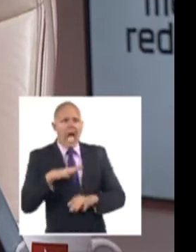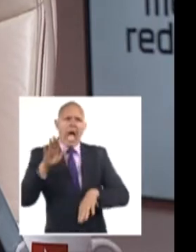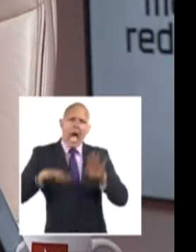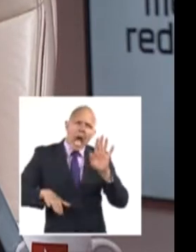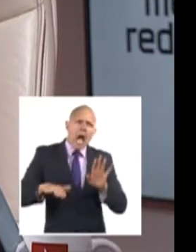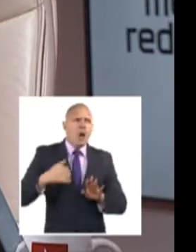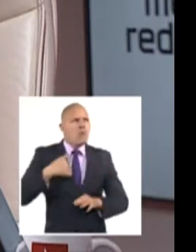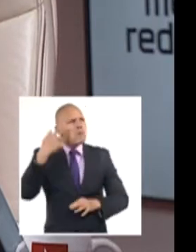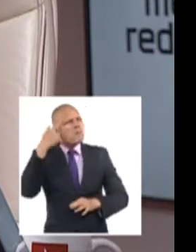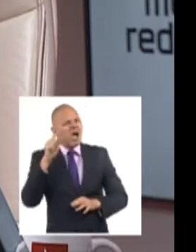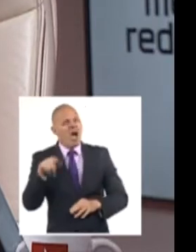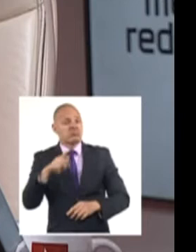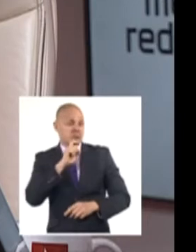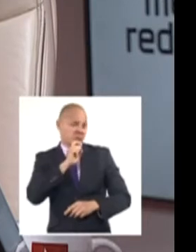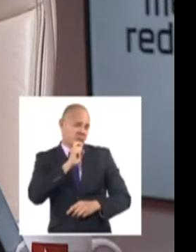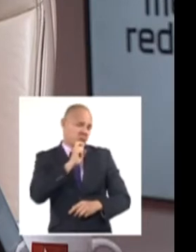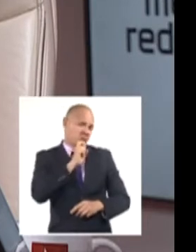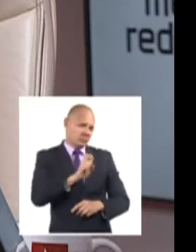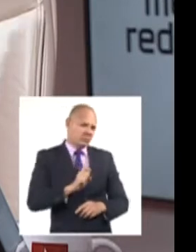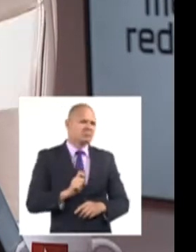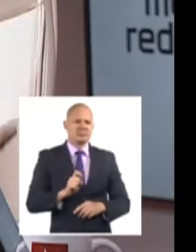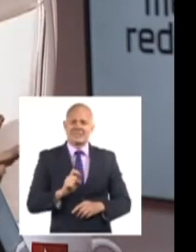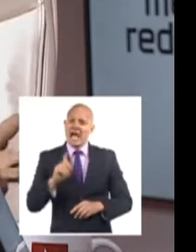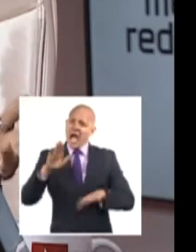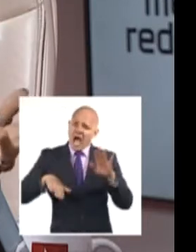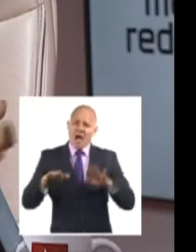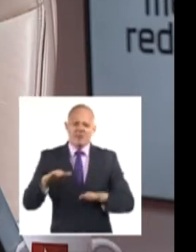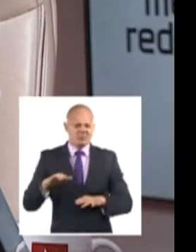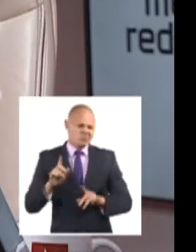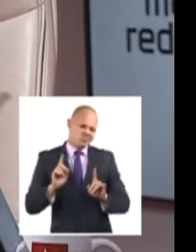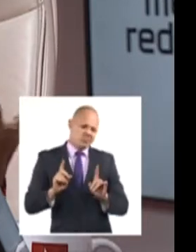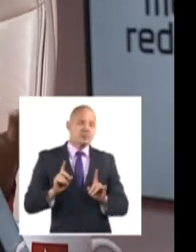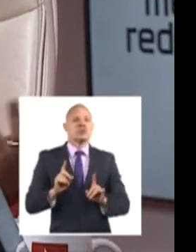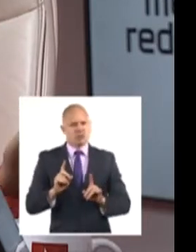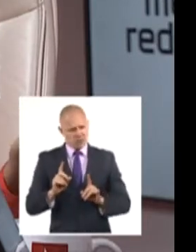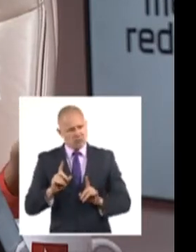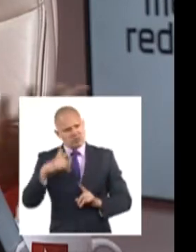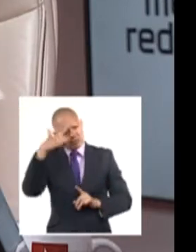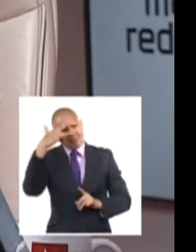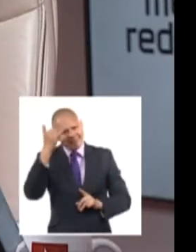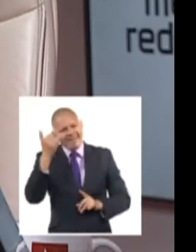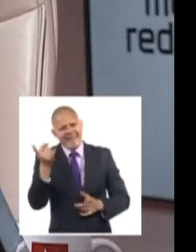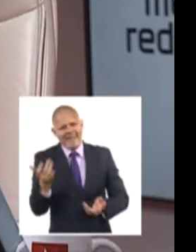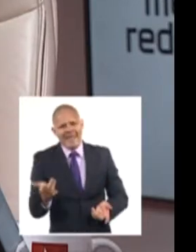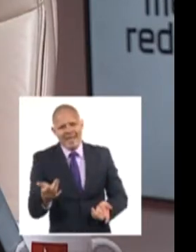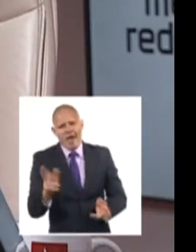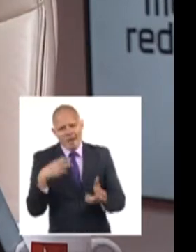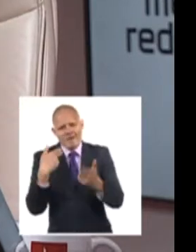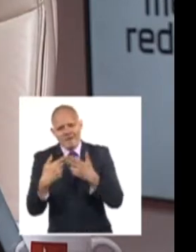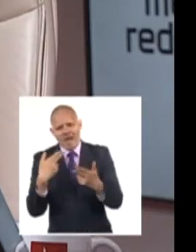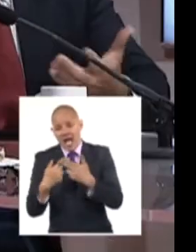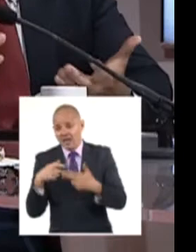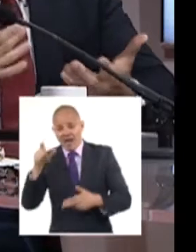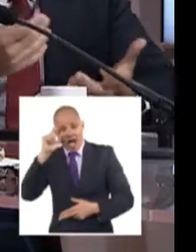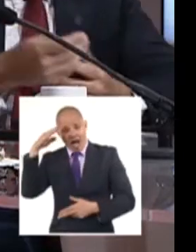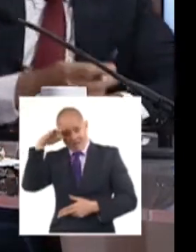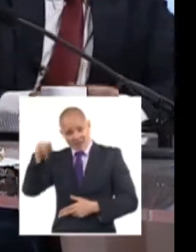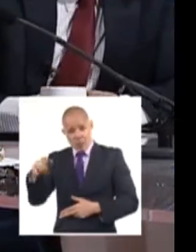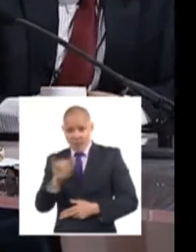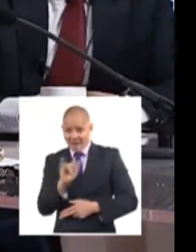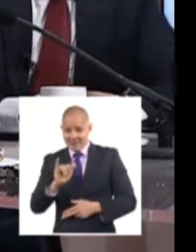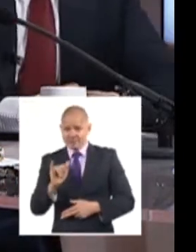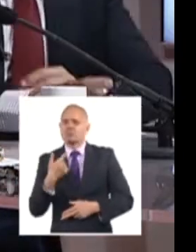situación es como que pero como que pierde de vista que sí que hay posibilidades cruzados de manifiesta muy confiado las encuestas como